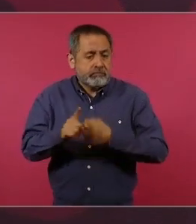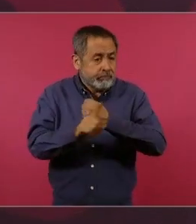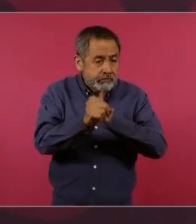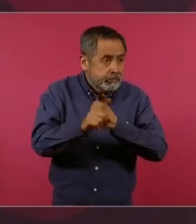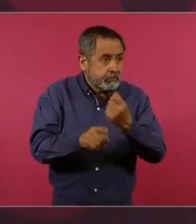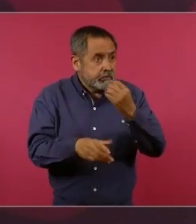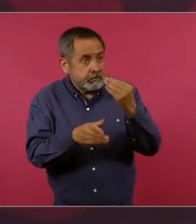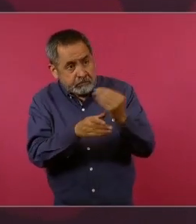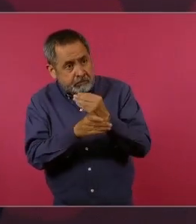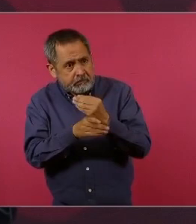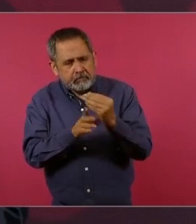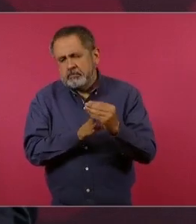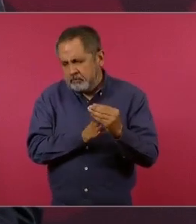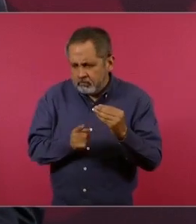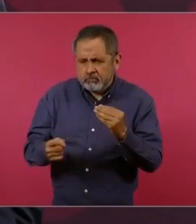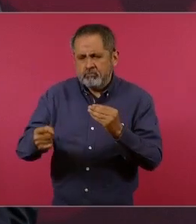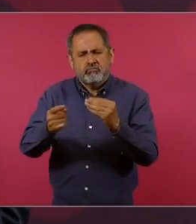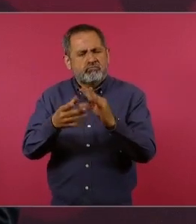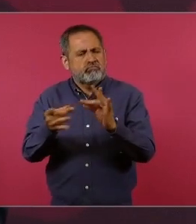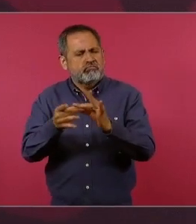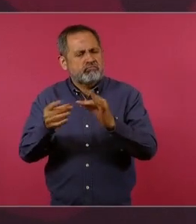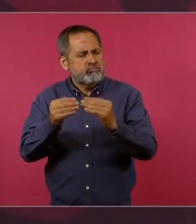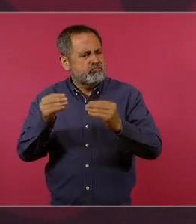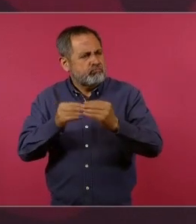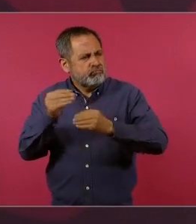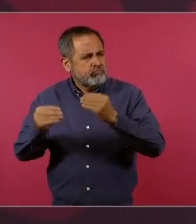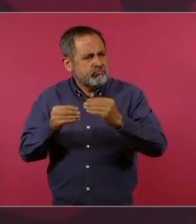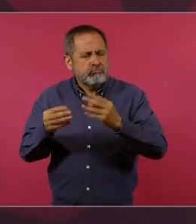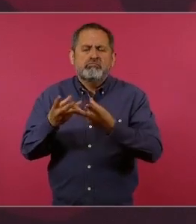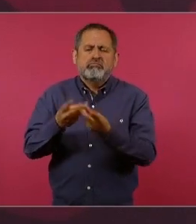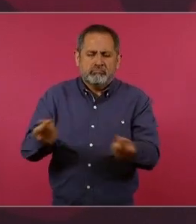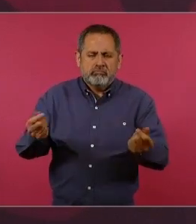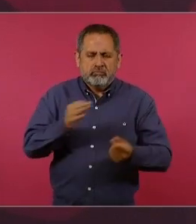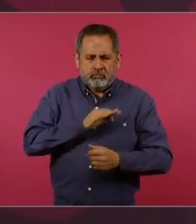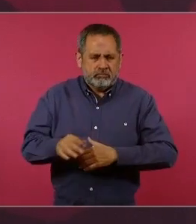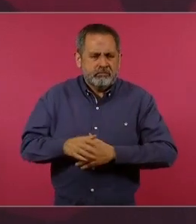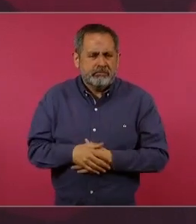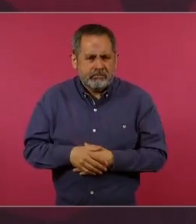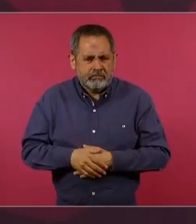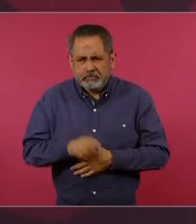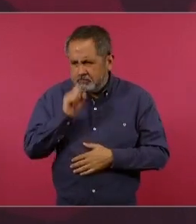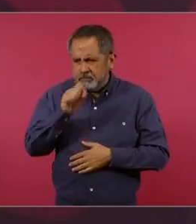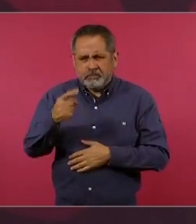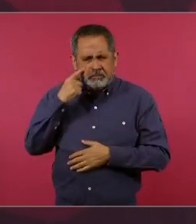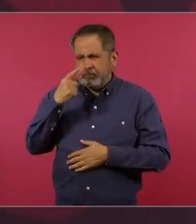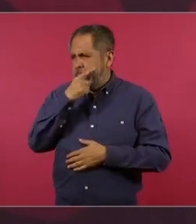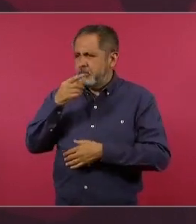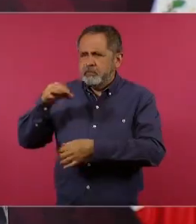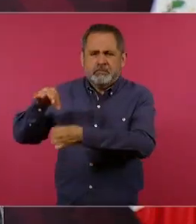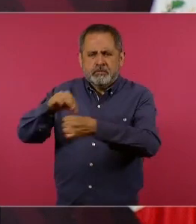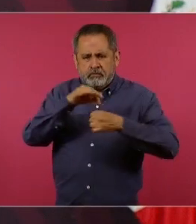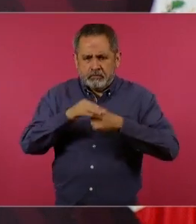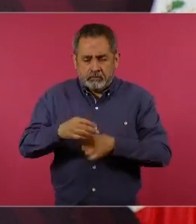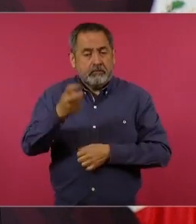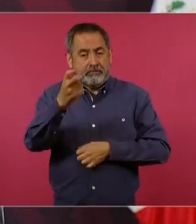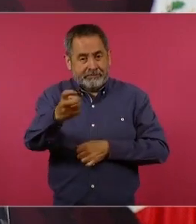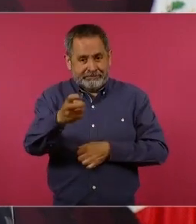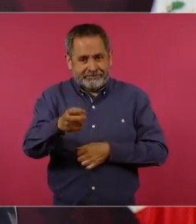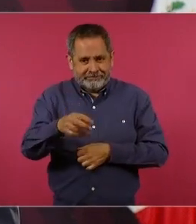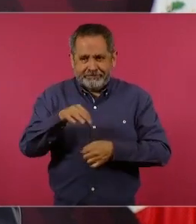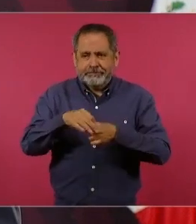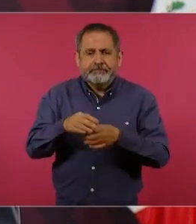resolver las controversias. El método democrático, por ejemplo, en ese